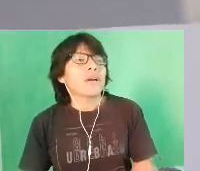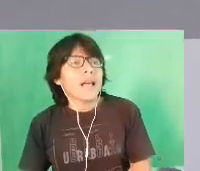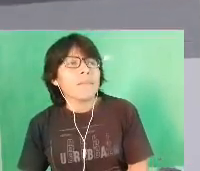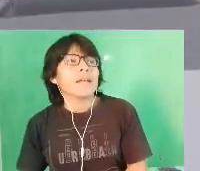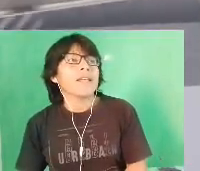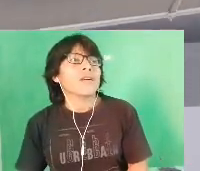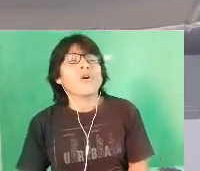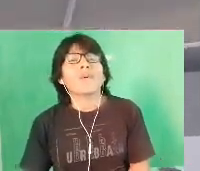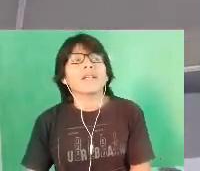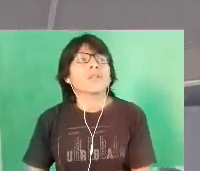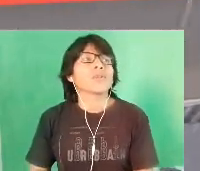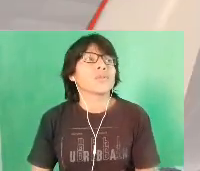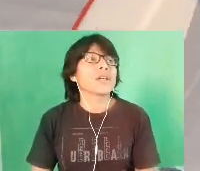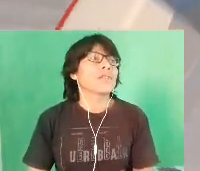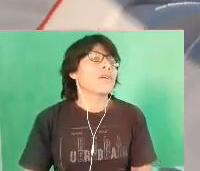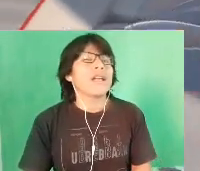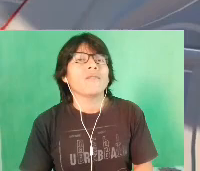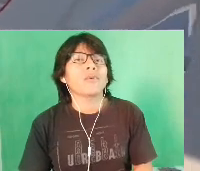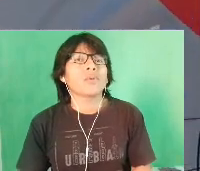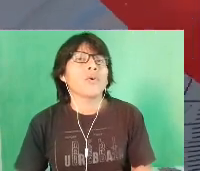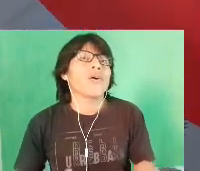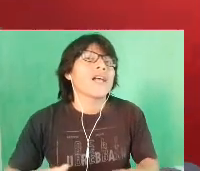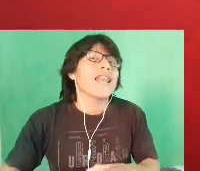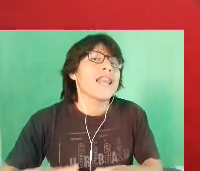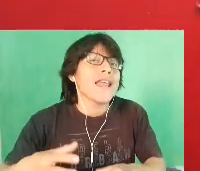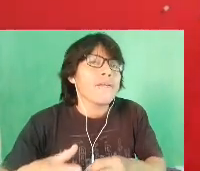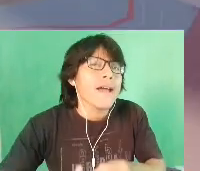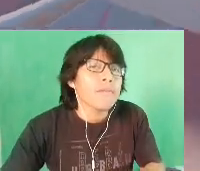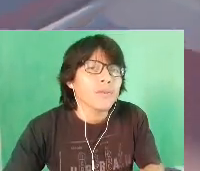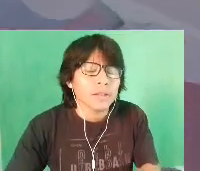el programa de Jóvenes Construyendo el Futuro,